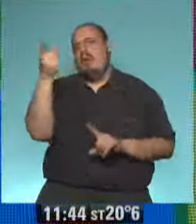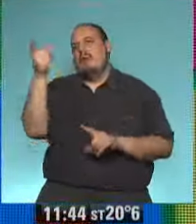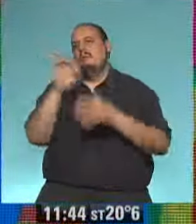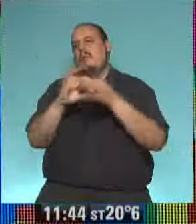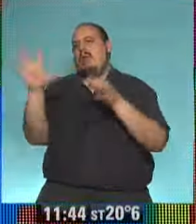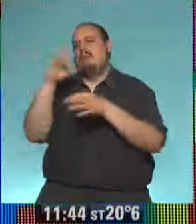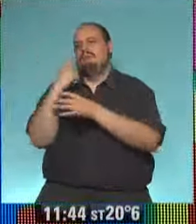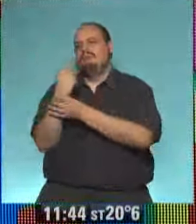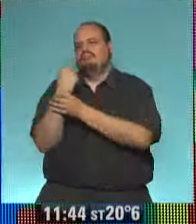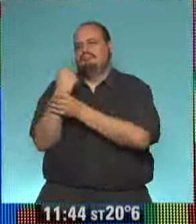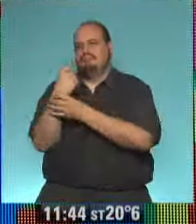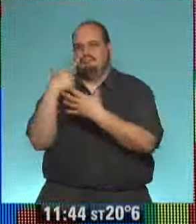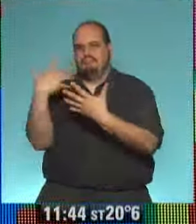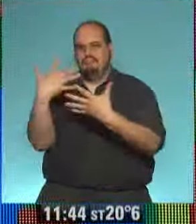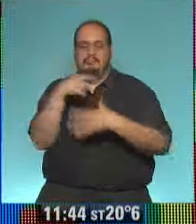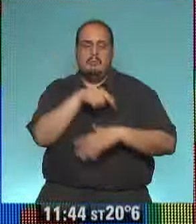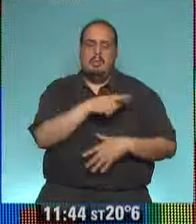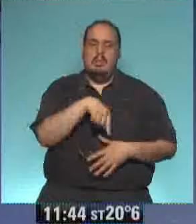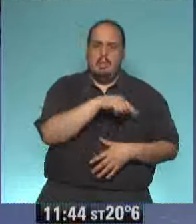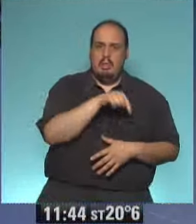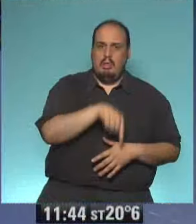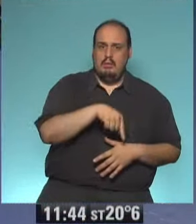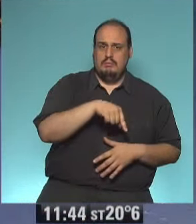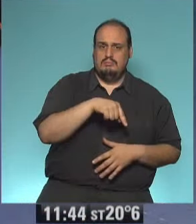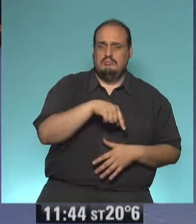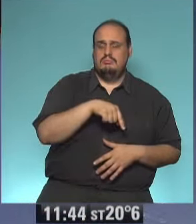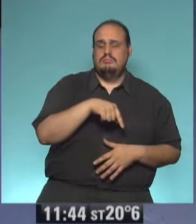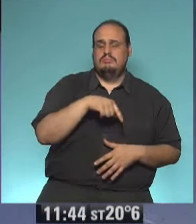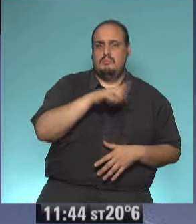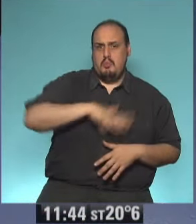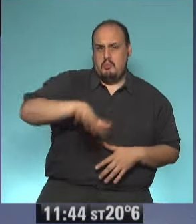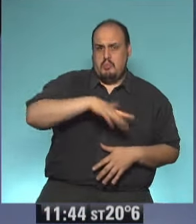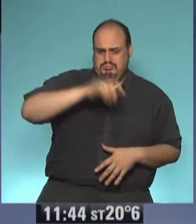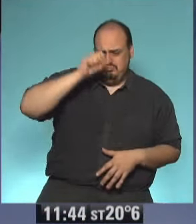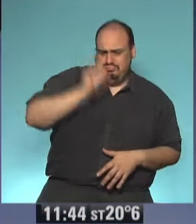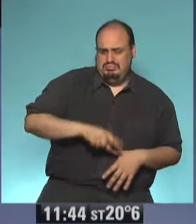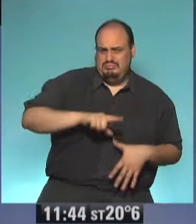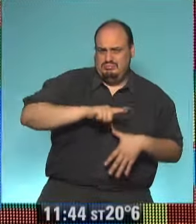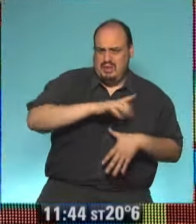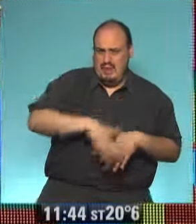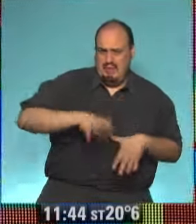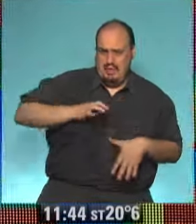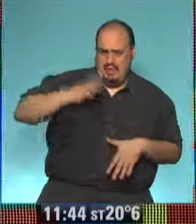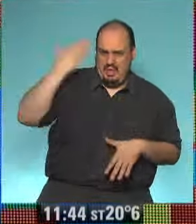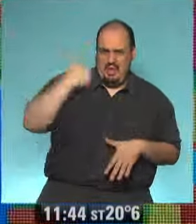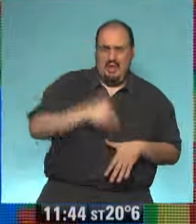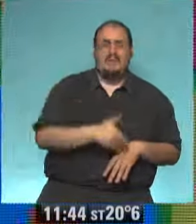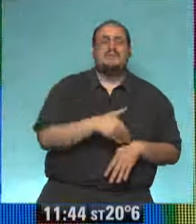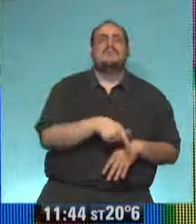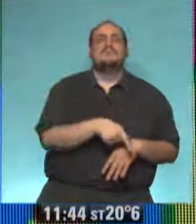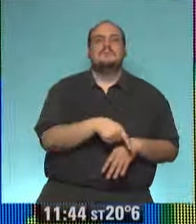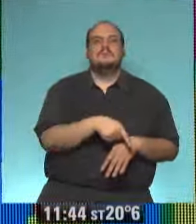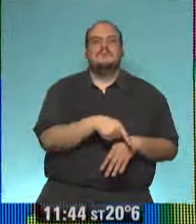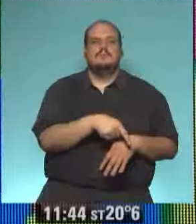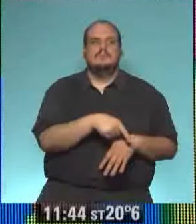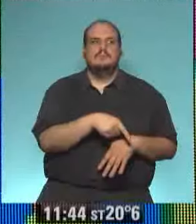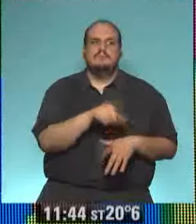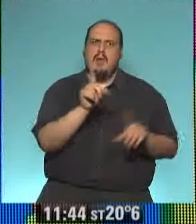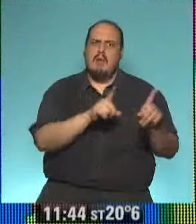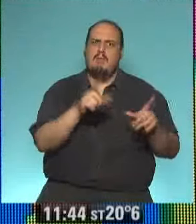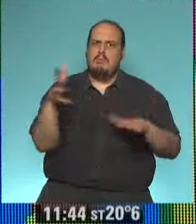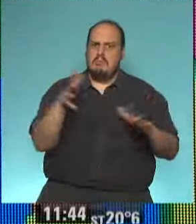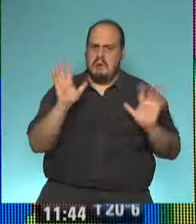Y sin embargo, tenían muchos juegos, algunos muy similares también a los de algunas sociedades de Europa.